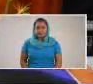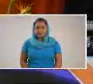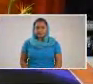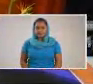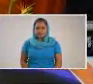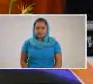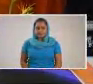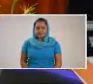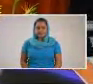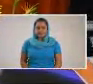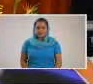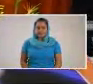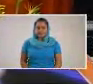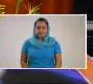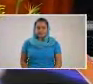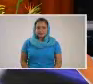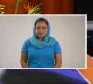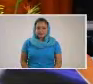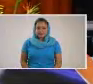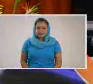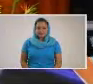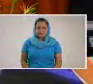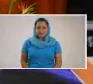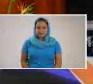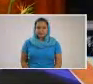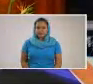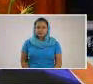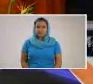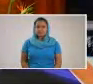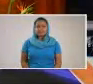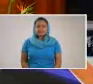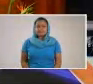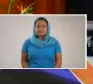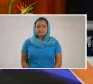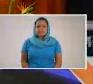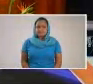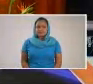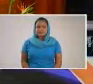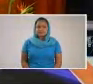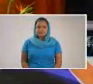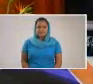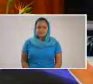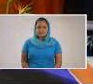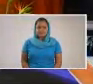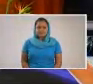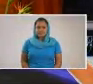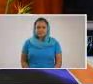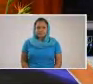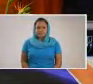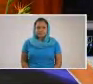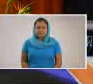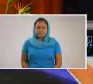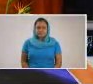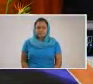Mi hermano, también. A reconciliar con el Señor. Gloria a Dios.